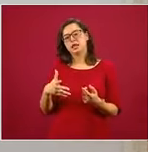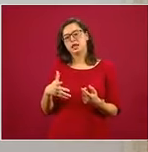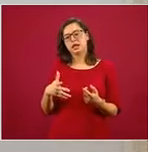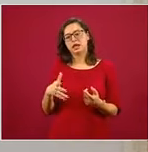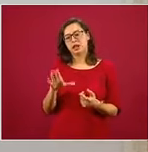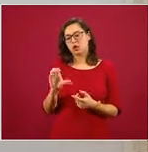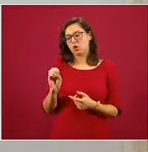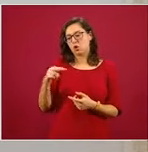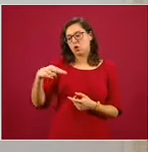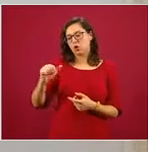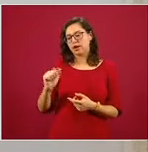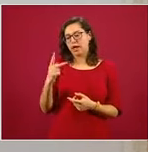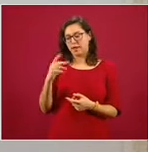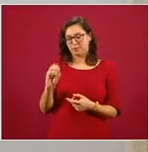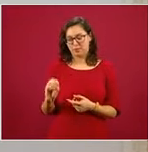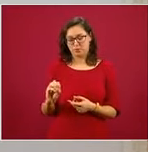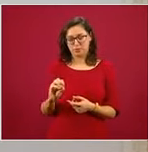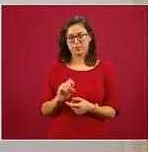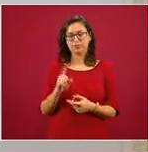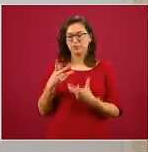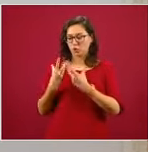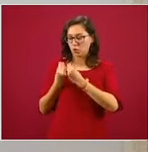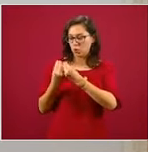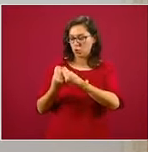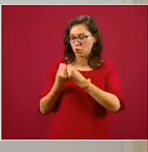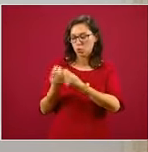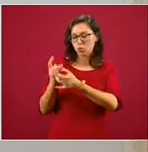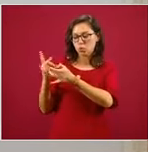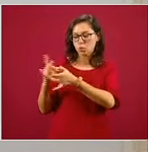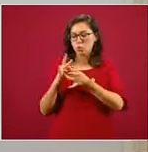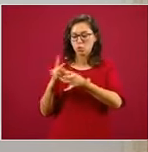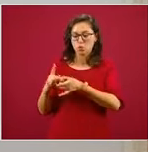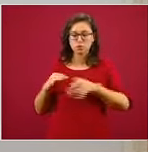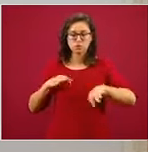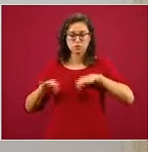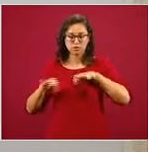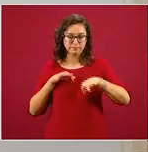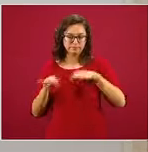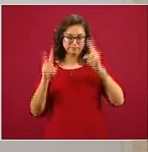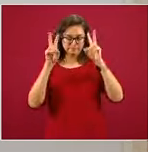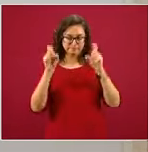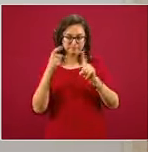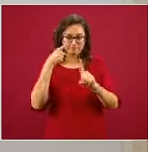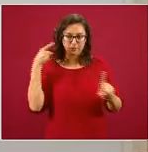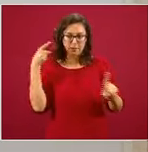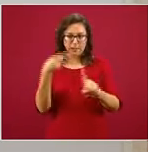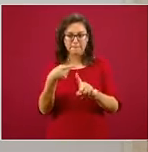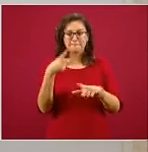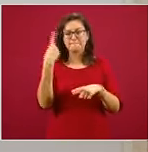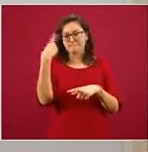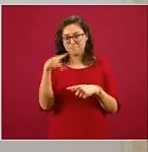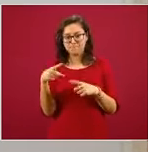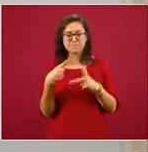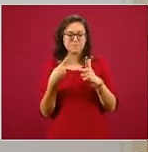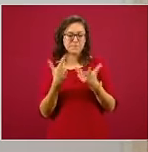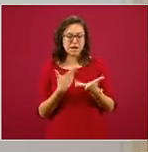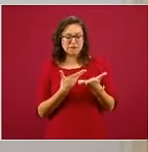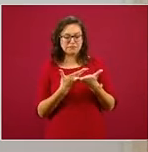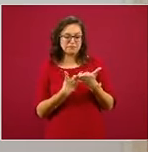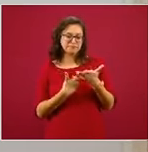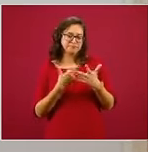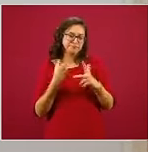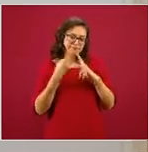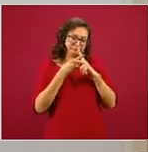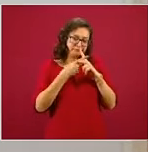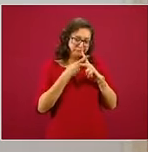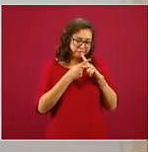el CONAPO, con quien trabajamos muy estrechamente sobre estos temas para calcular las proyecciones del